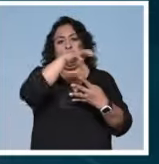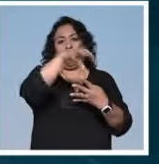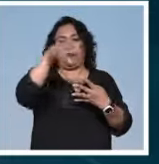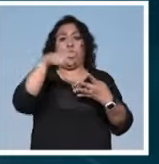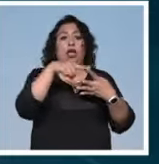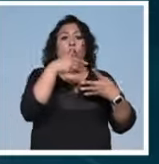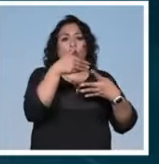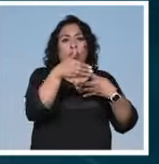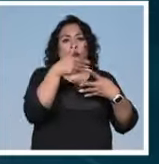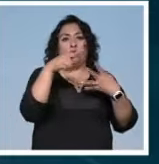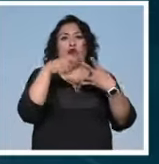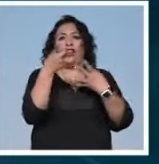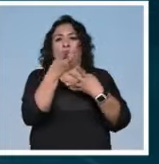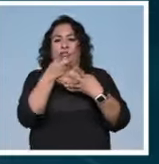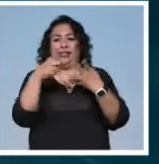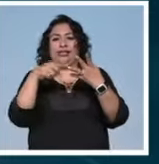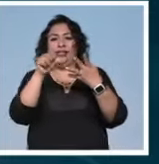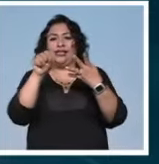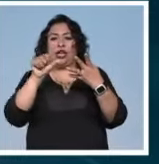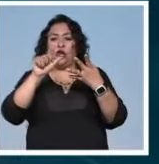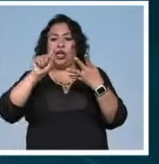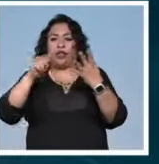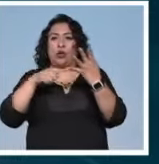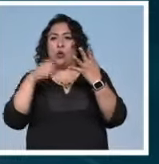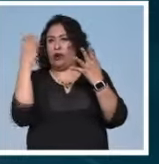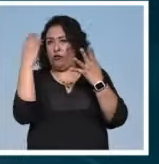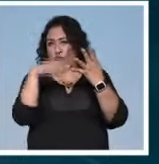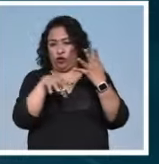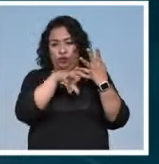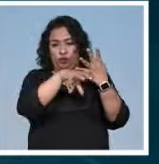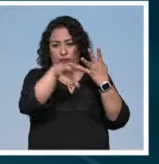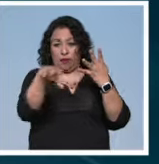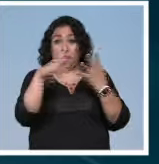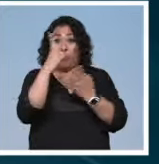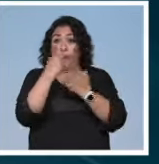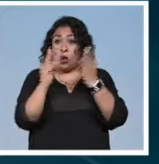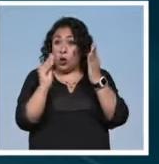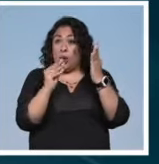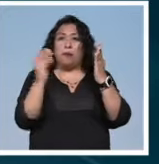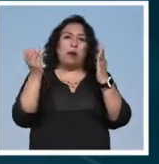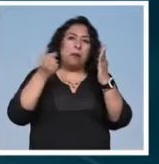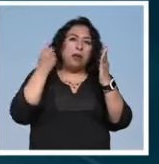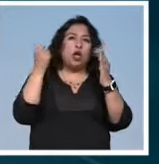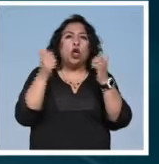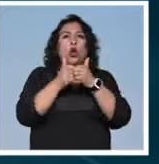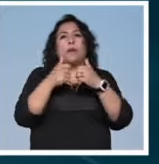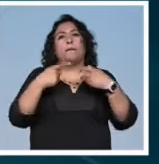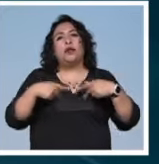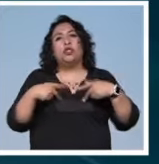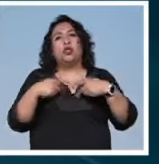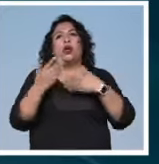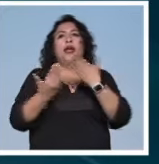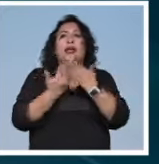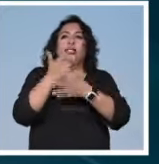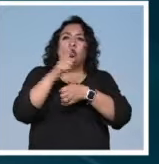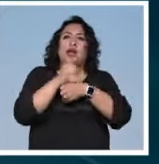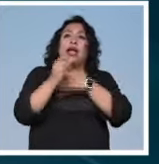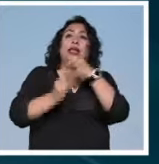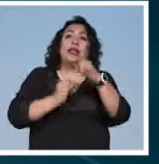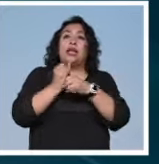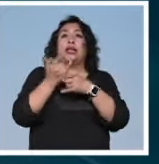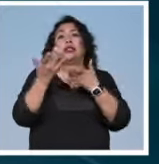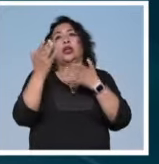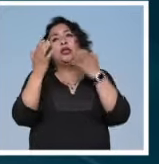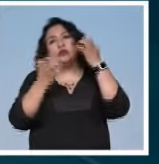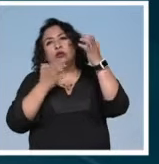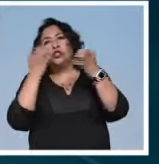arte contemporáneo, diseño, salón del anticuario y fotos. El programa incluye charlas con panelistas nacionales e internacionales,